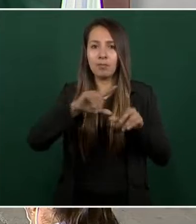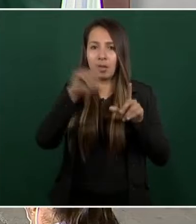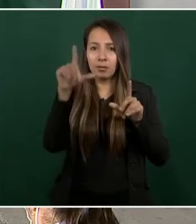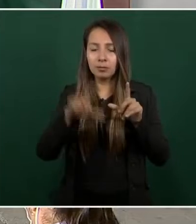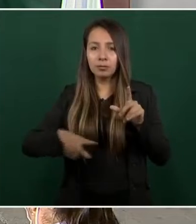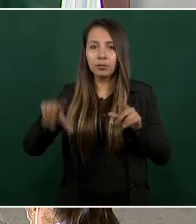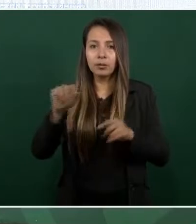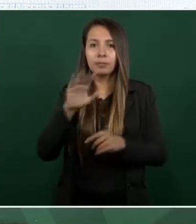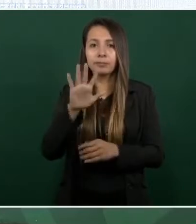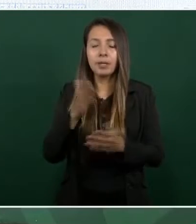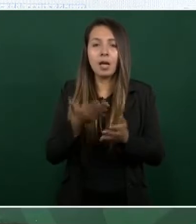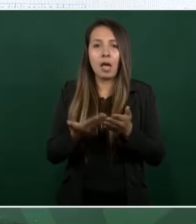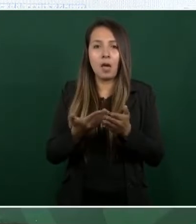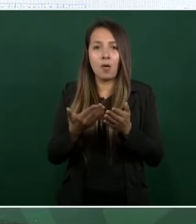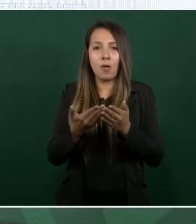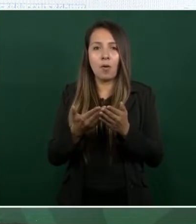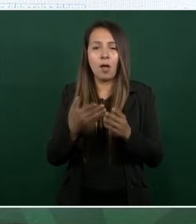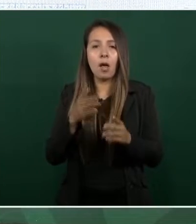de secuestro,